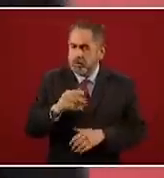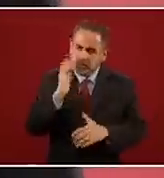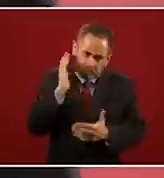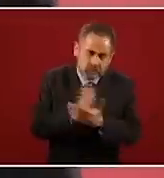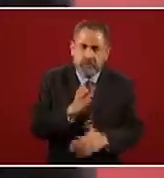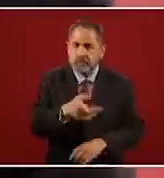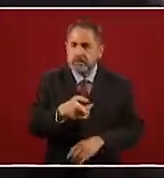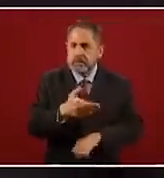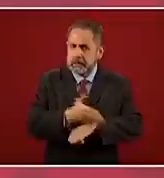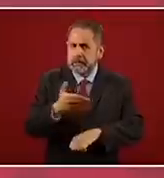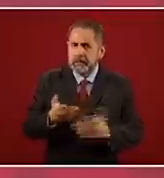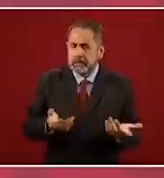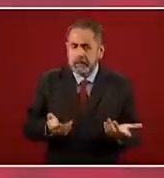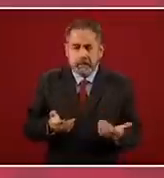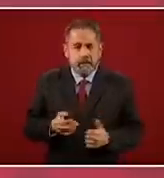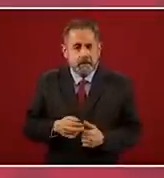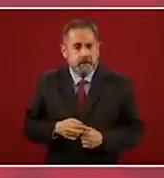¿sí?